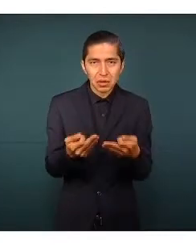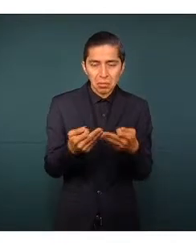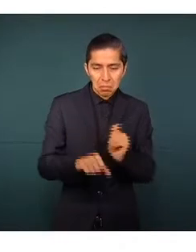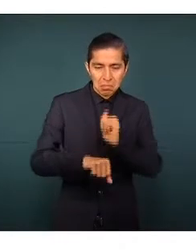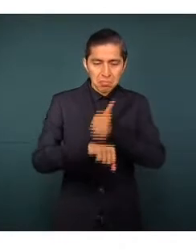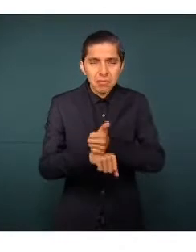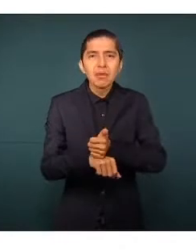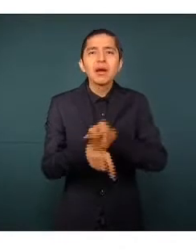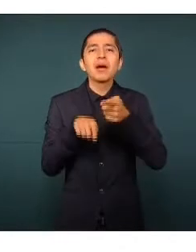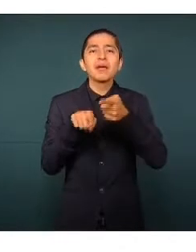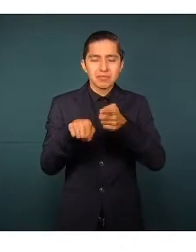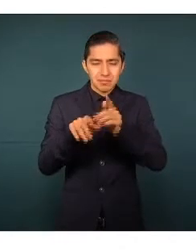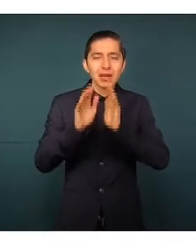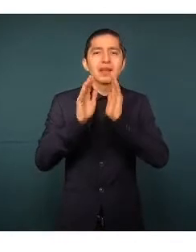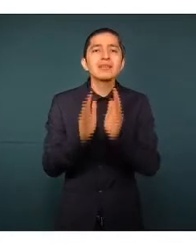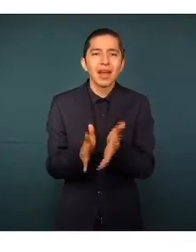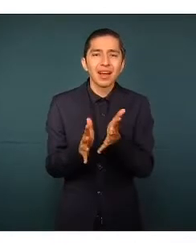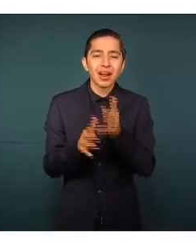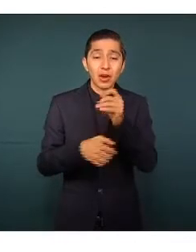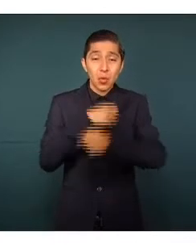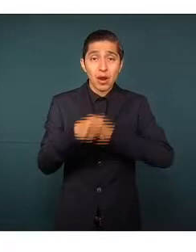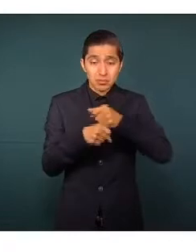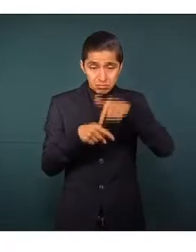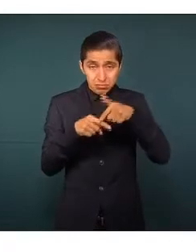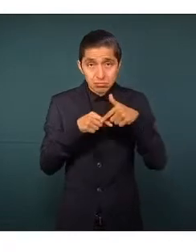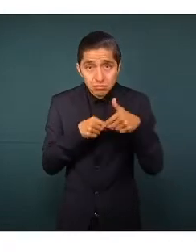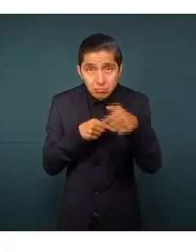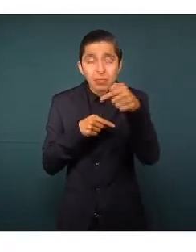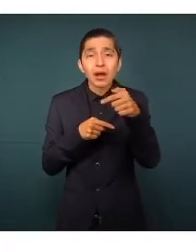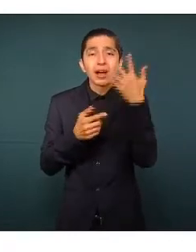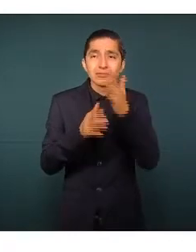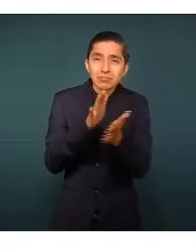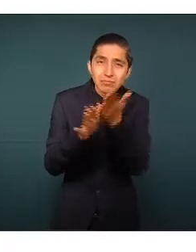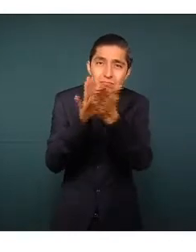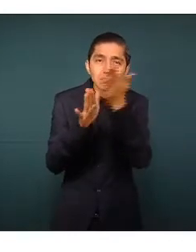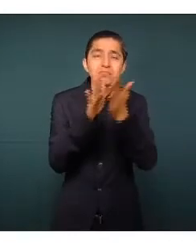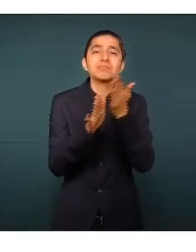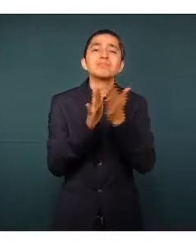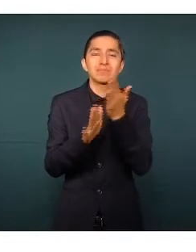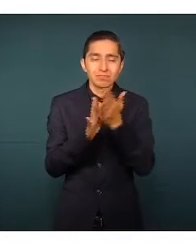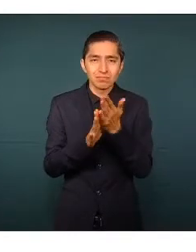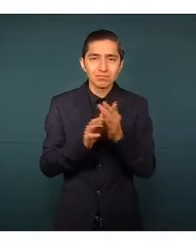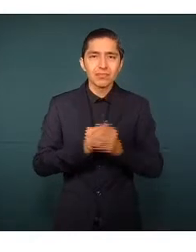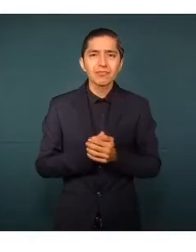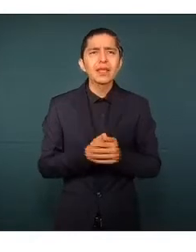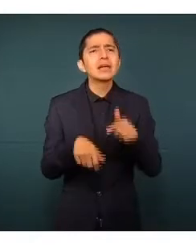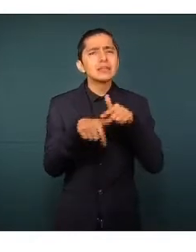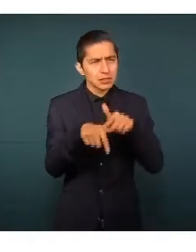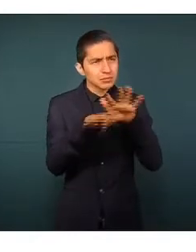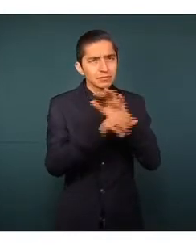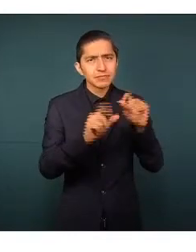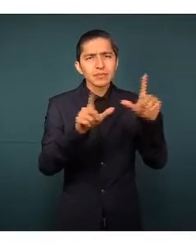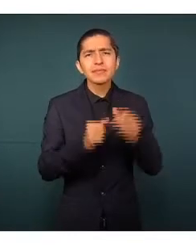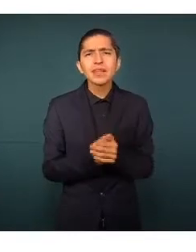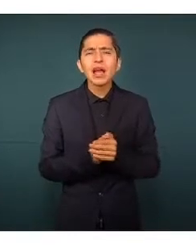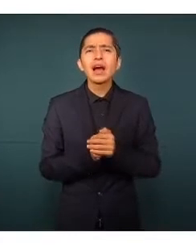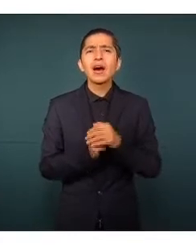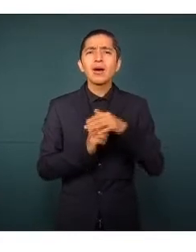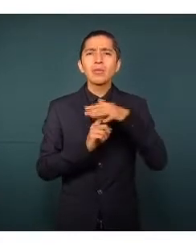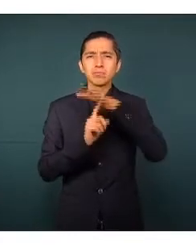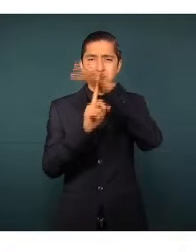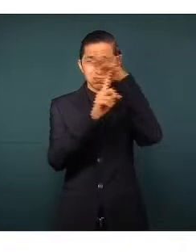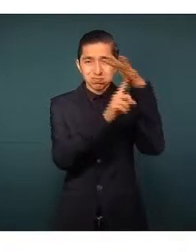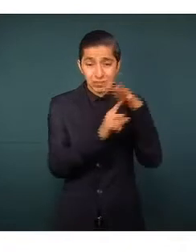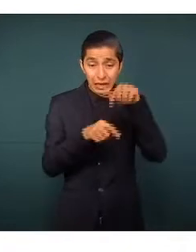considerarla también en este año su construcción. La que sigue, por favor. Alertamientos aéreos en